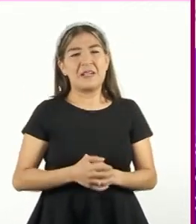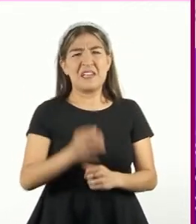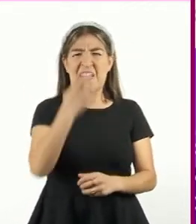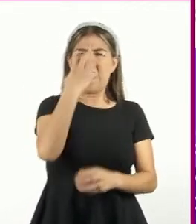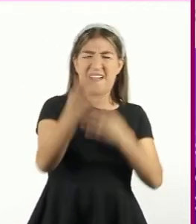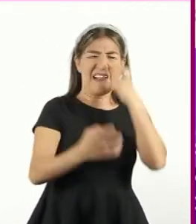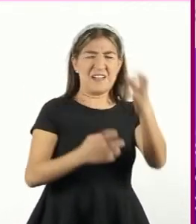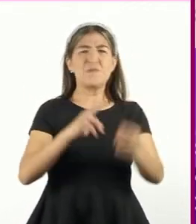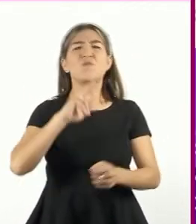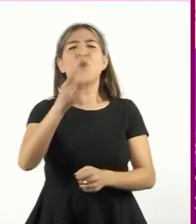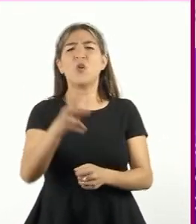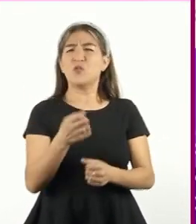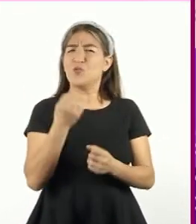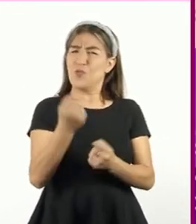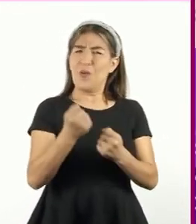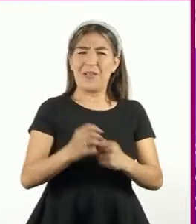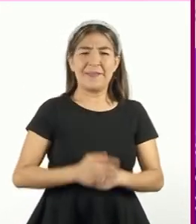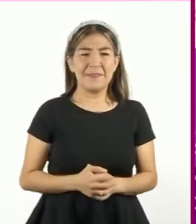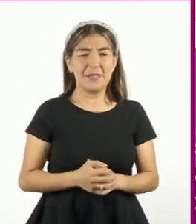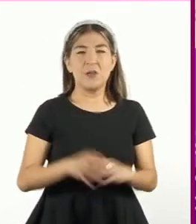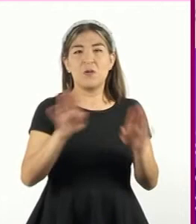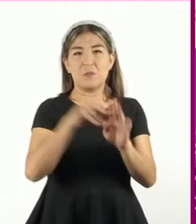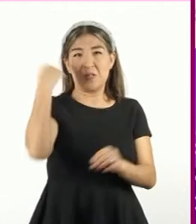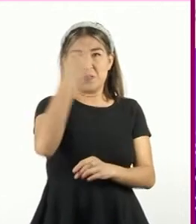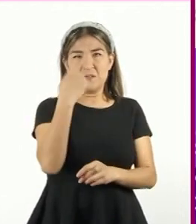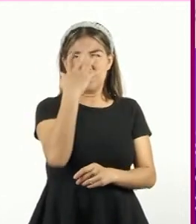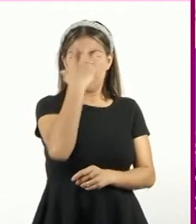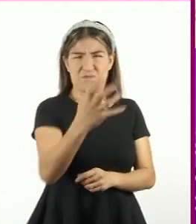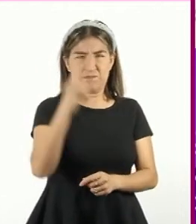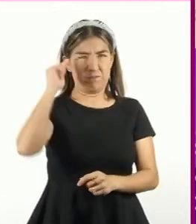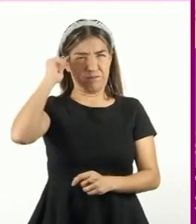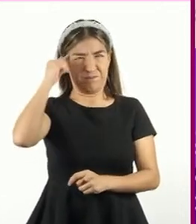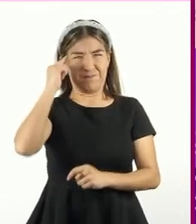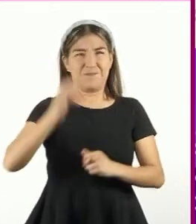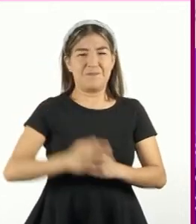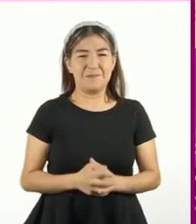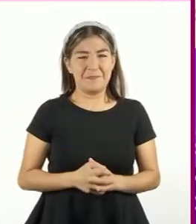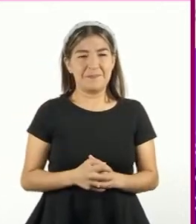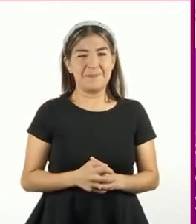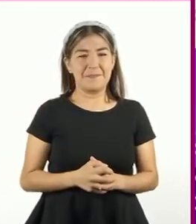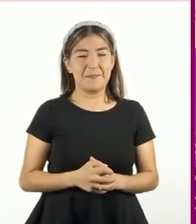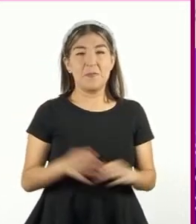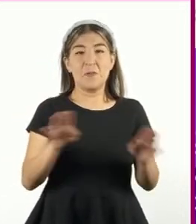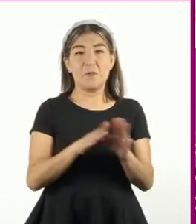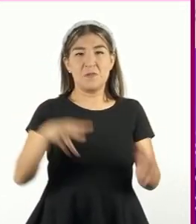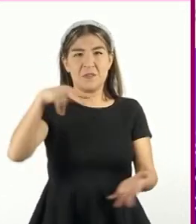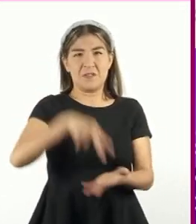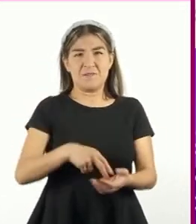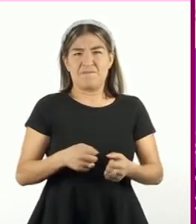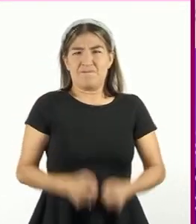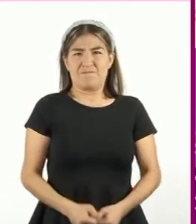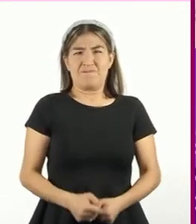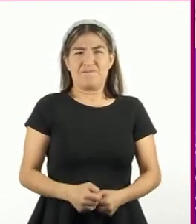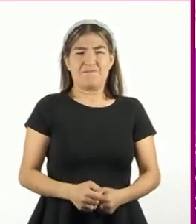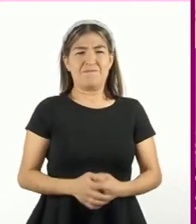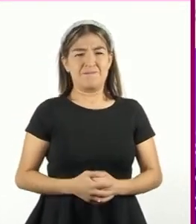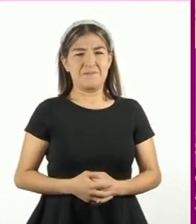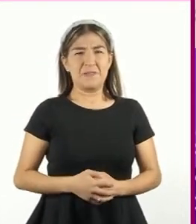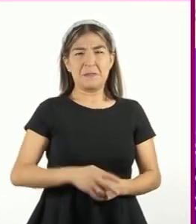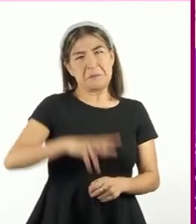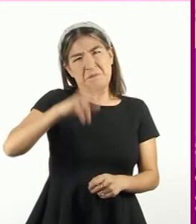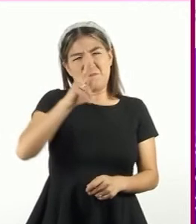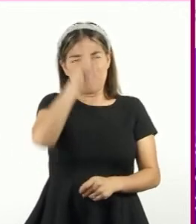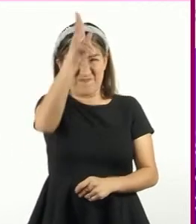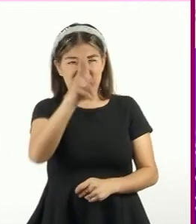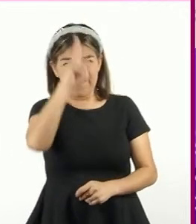voz fuerte, proyecta una mirada fija y penetrante, tiene una postura rígida, es